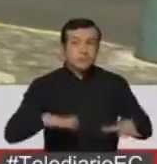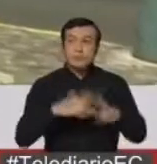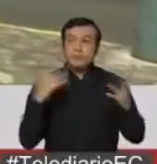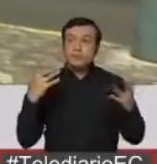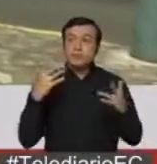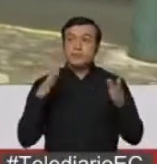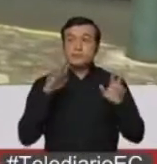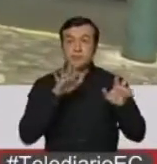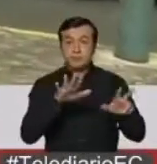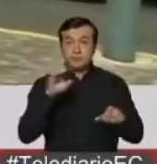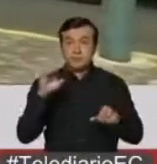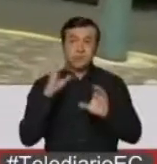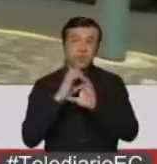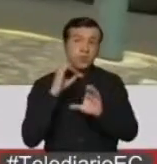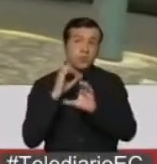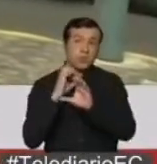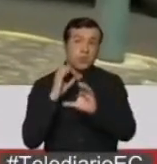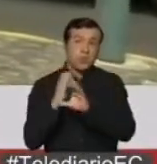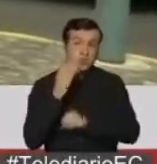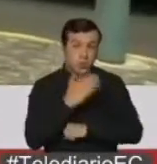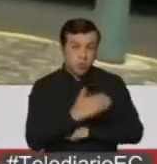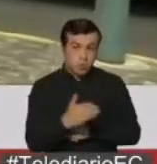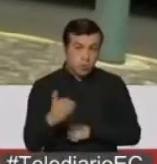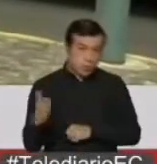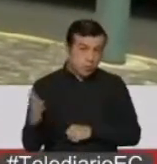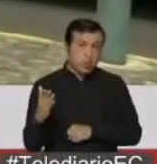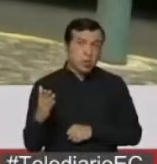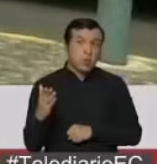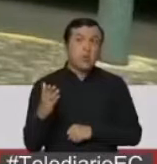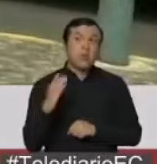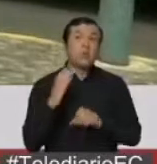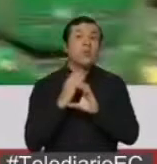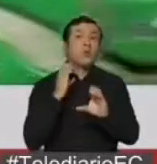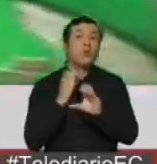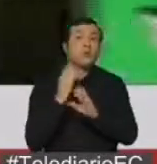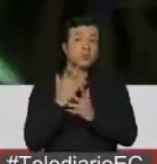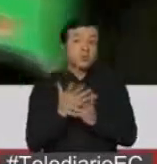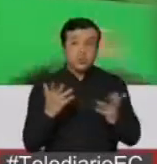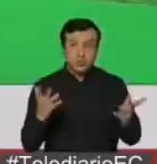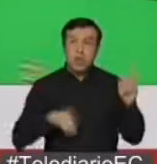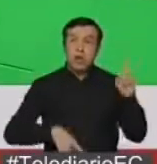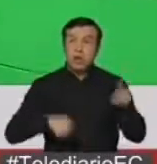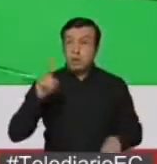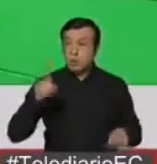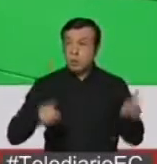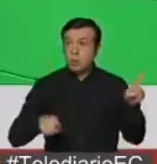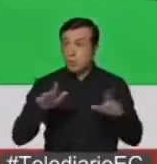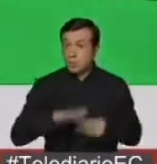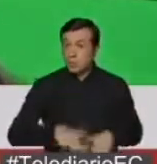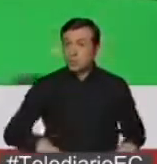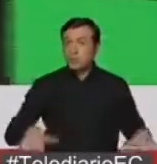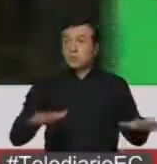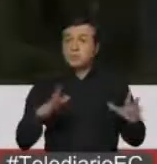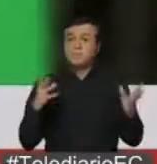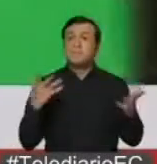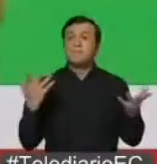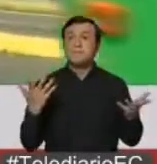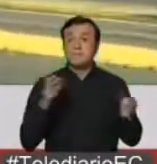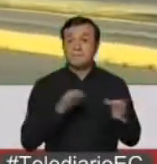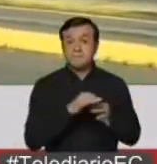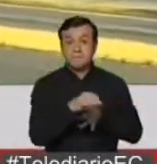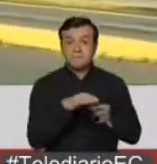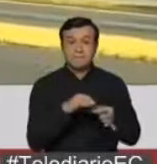de 800 unidades que conforman la Cámara de Transporte Público Masivo de Pasajeros y otras operadoras de transporte urbano